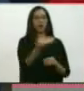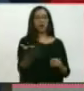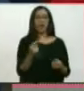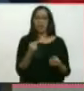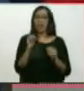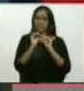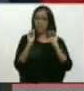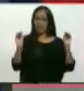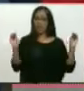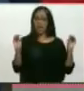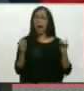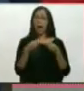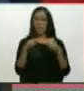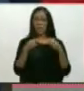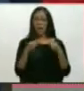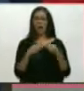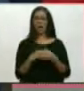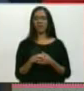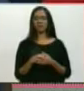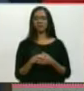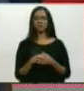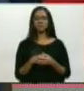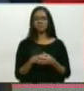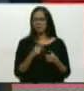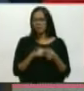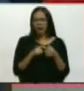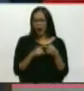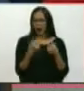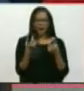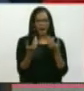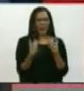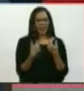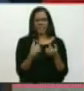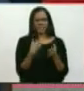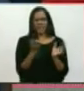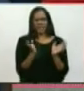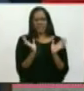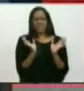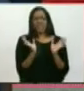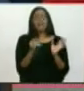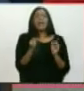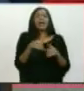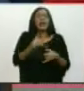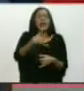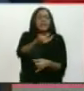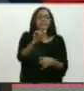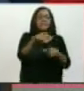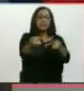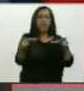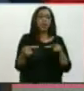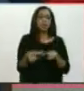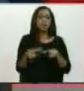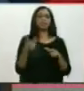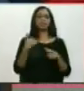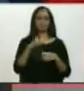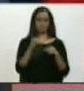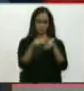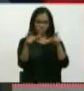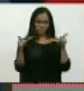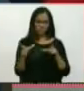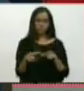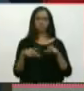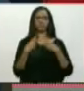denunciado públicamente. Con Derwick. Entonces no nos caigamos a coba, porque existe esta situación. Existe la situación de